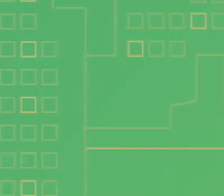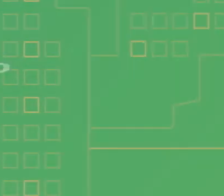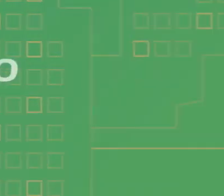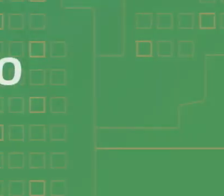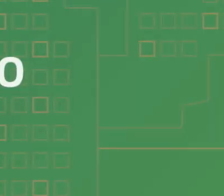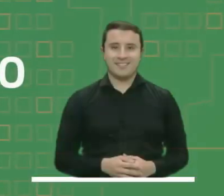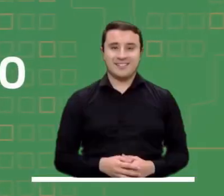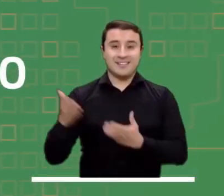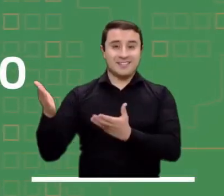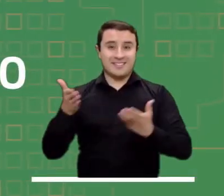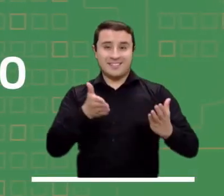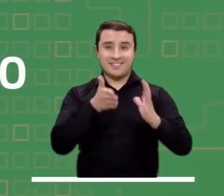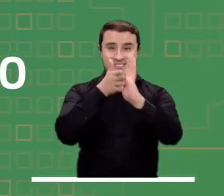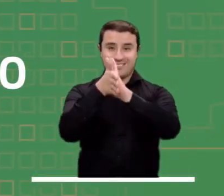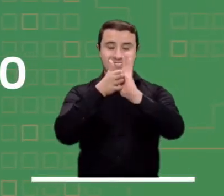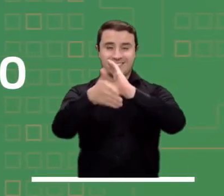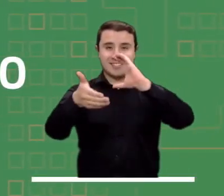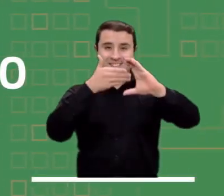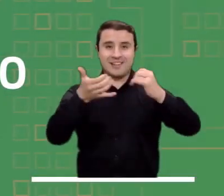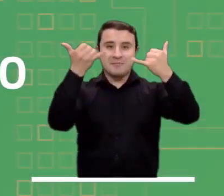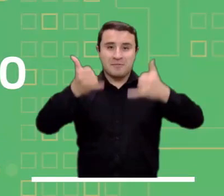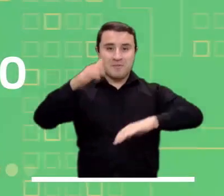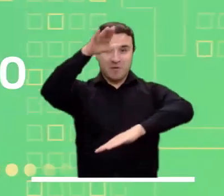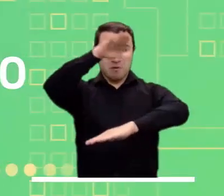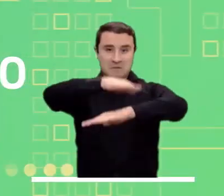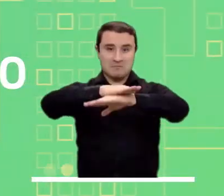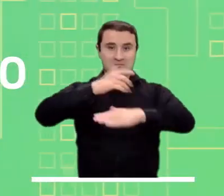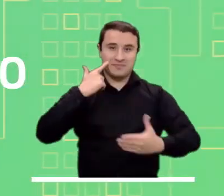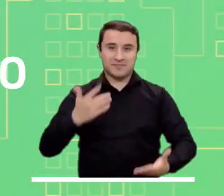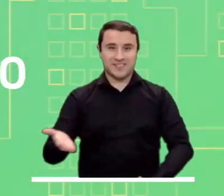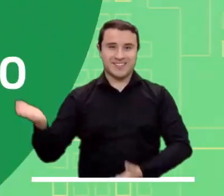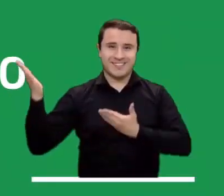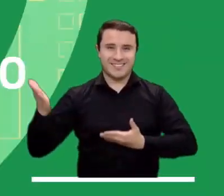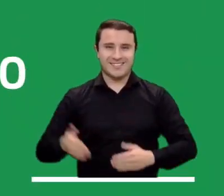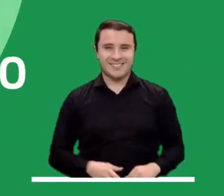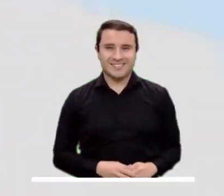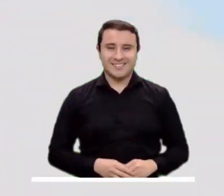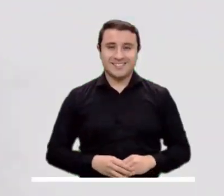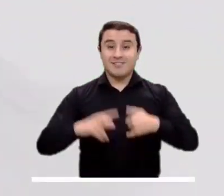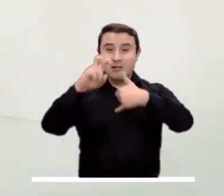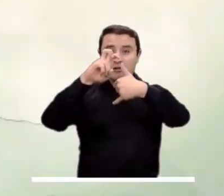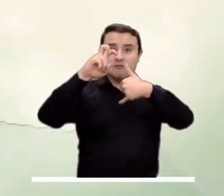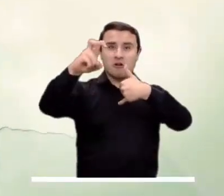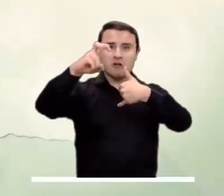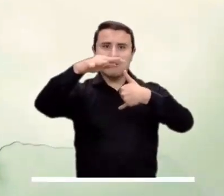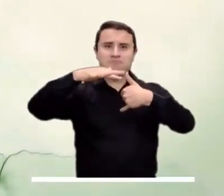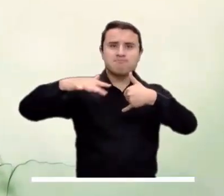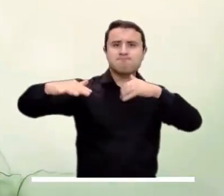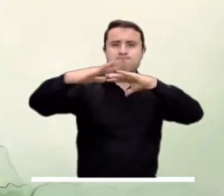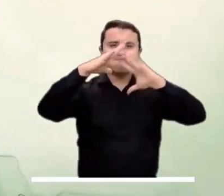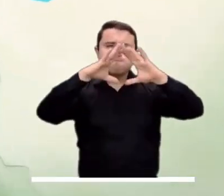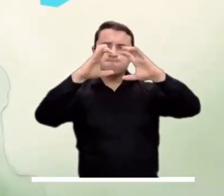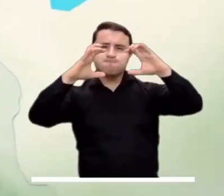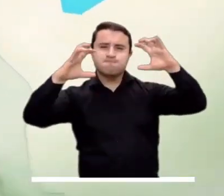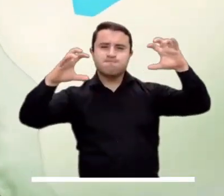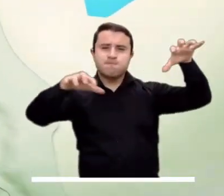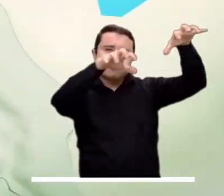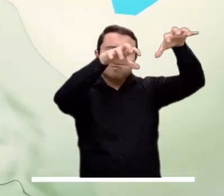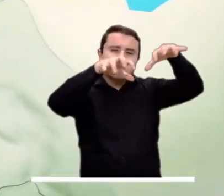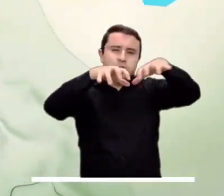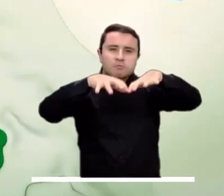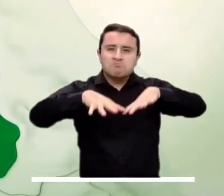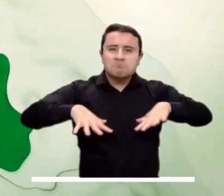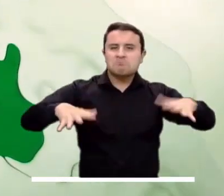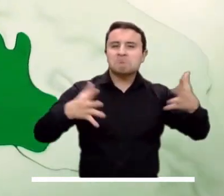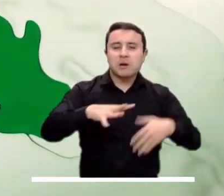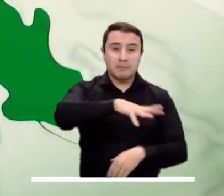A continuación, los invitamos a conocer el pronóstico del tiempo para la tarde de hoy. El norte del país se mantiene nublado con presencia de lluvias